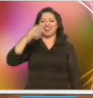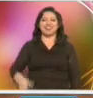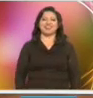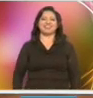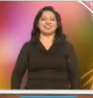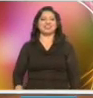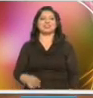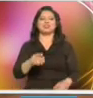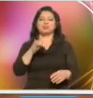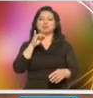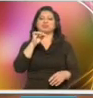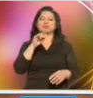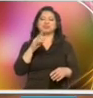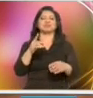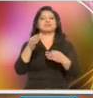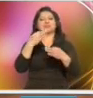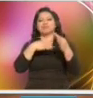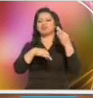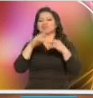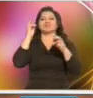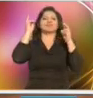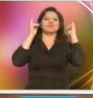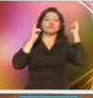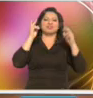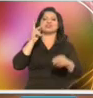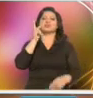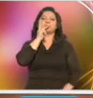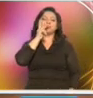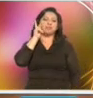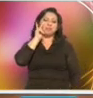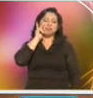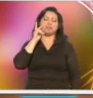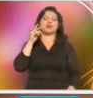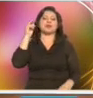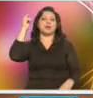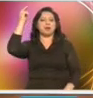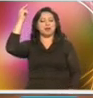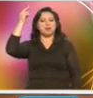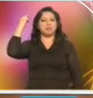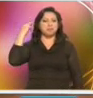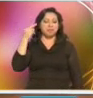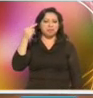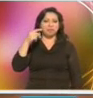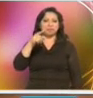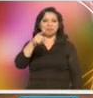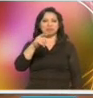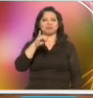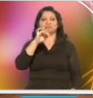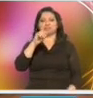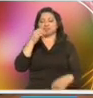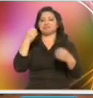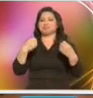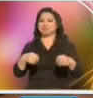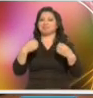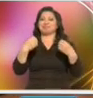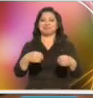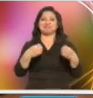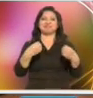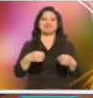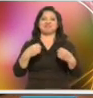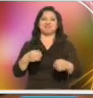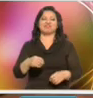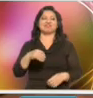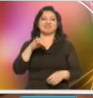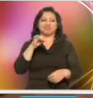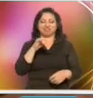sí, pues con todo lo de la visita del Papa y algunos viajes que tuve que hacer, pero ya estamos aquí para hablar de historias. Andabas movido. Un poco movido. Inicio de